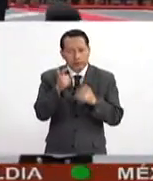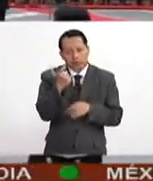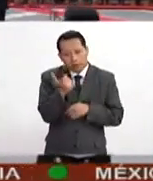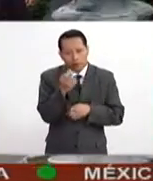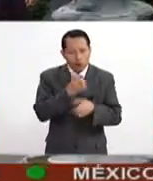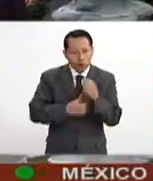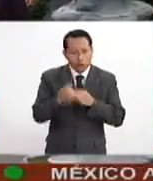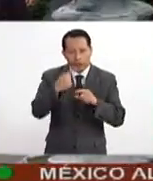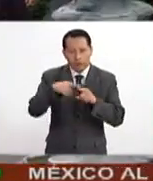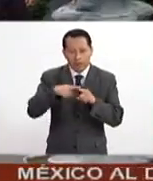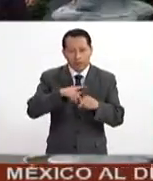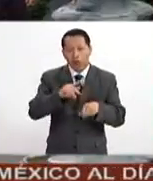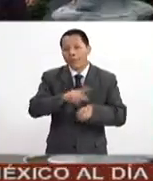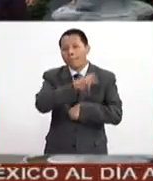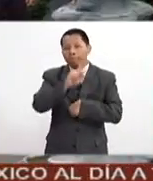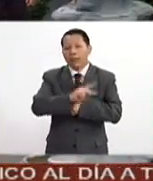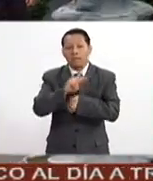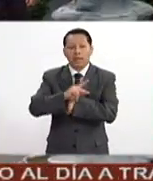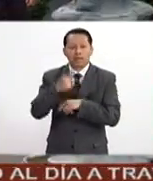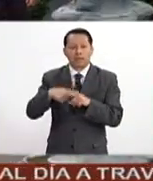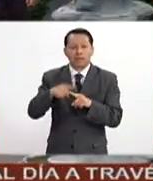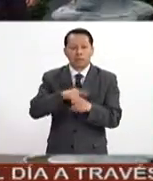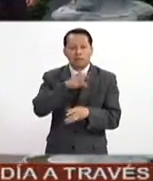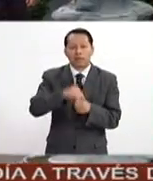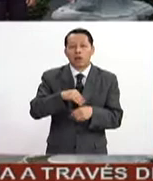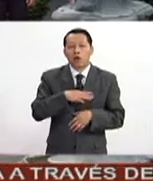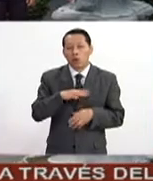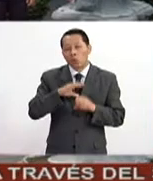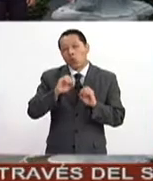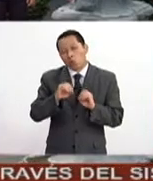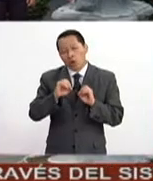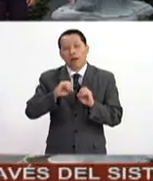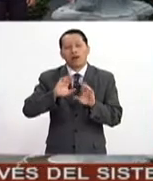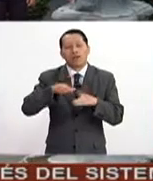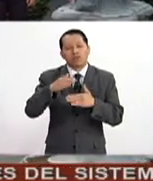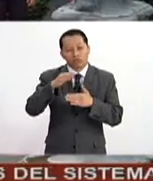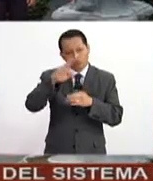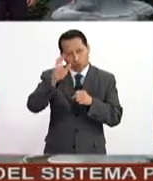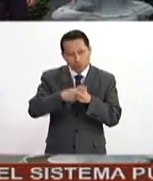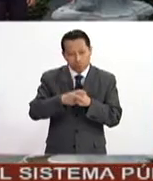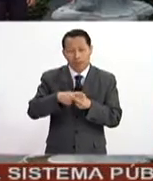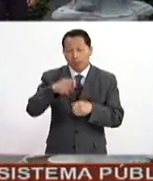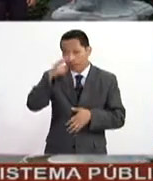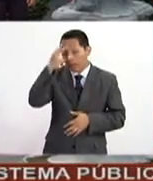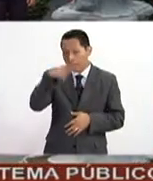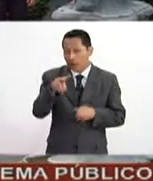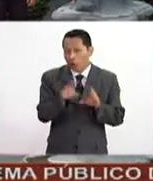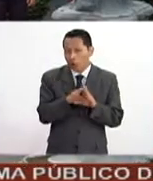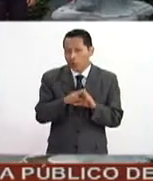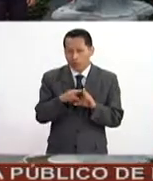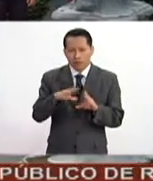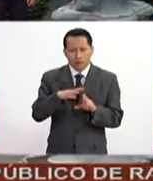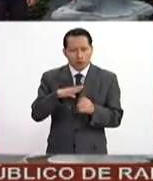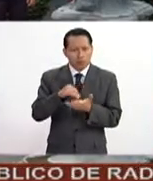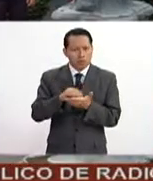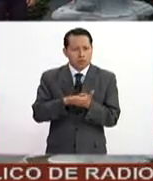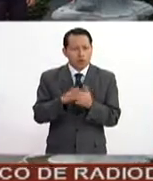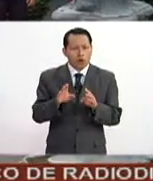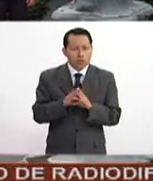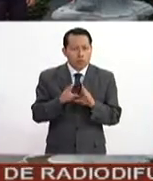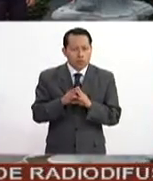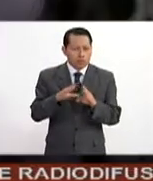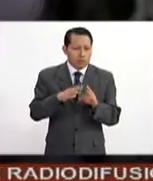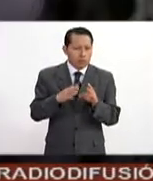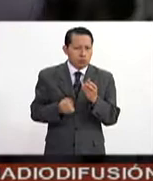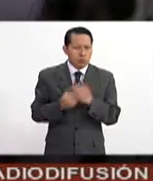con países extracontinentales o países extraeuropeos. Y la verdad es que México ha sido considerado un